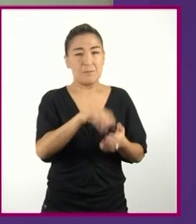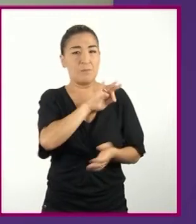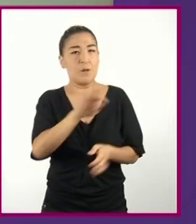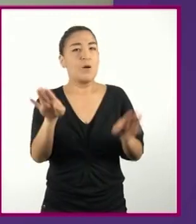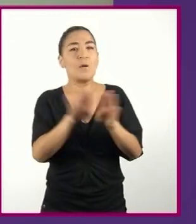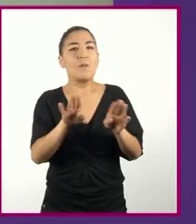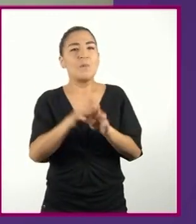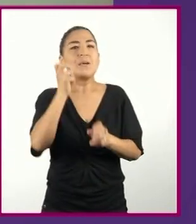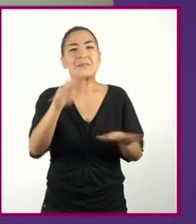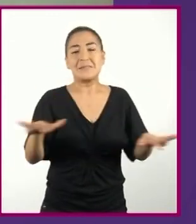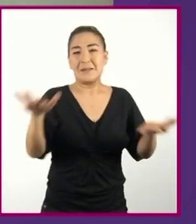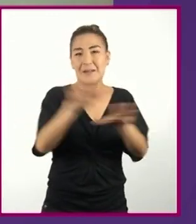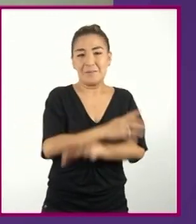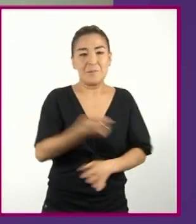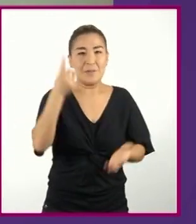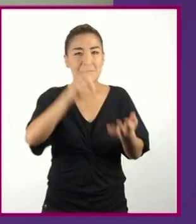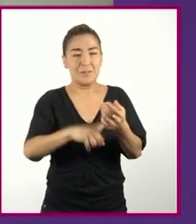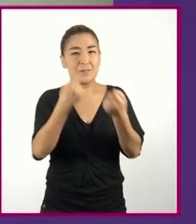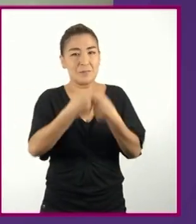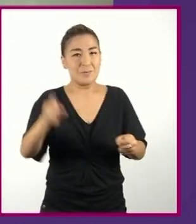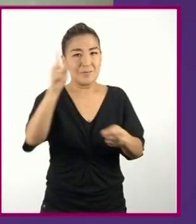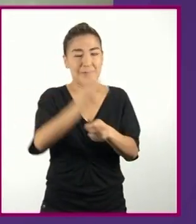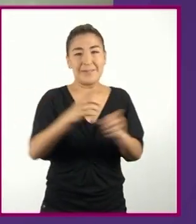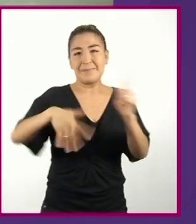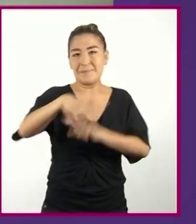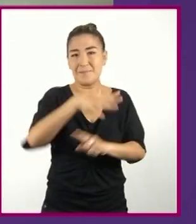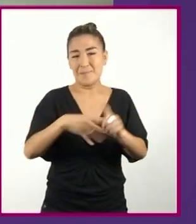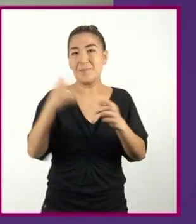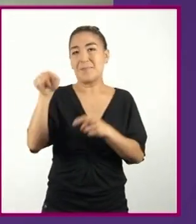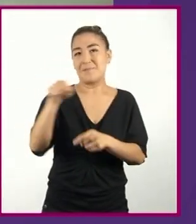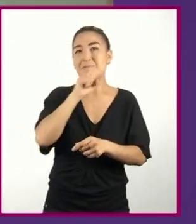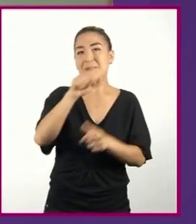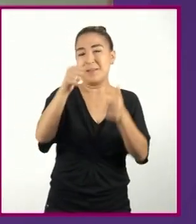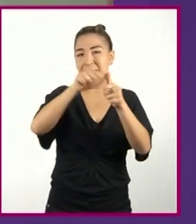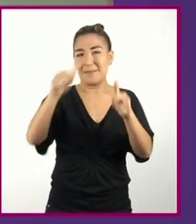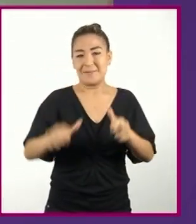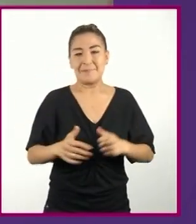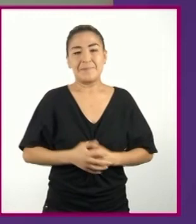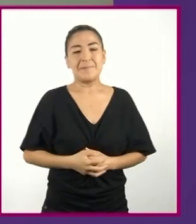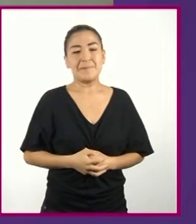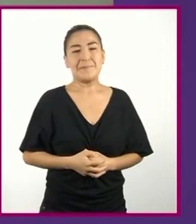notorio en la sociedad a través de las artes?